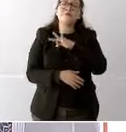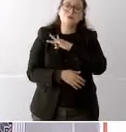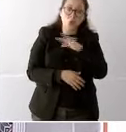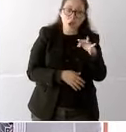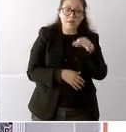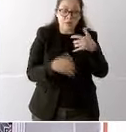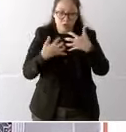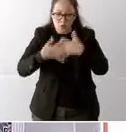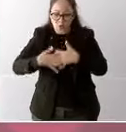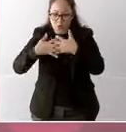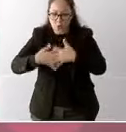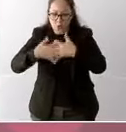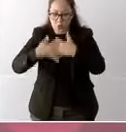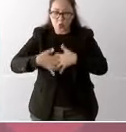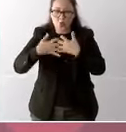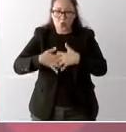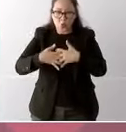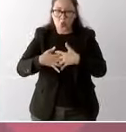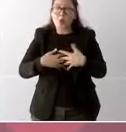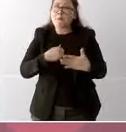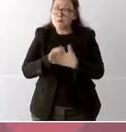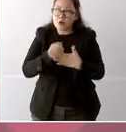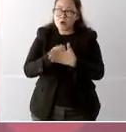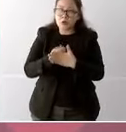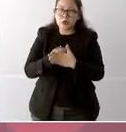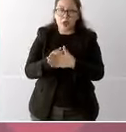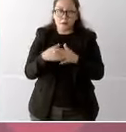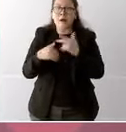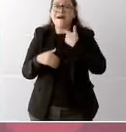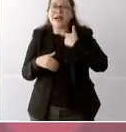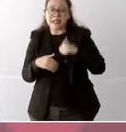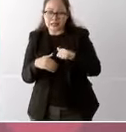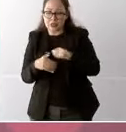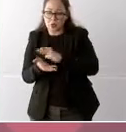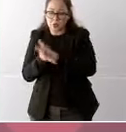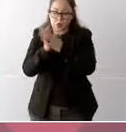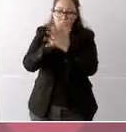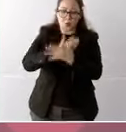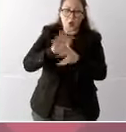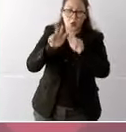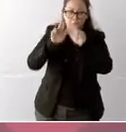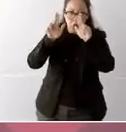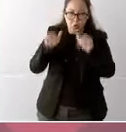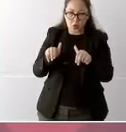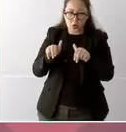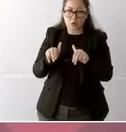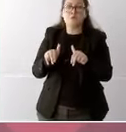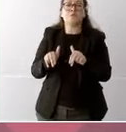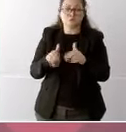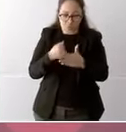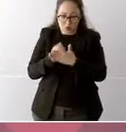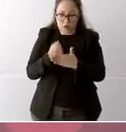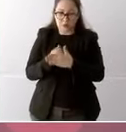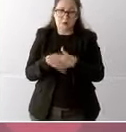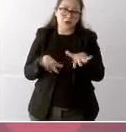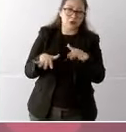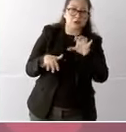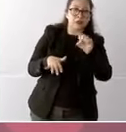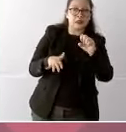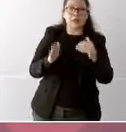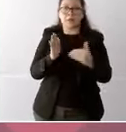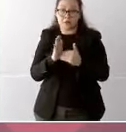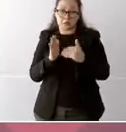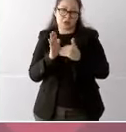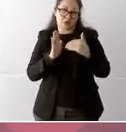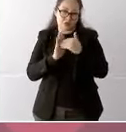de licuefacción, que serían otros 60 mil millones de pesos.